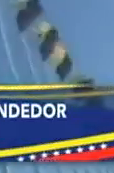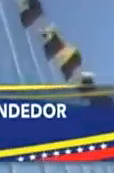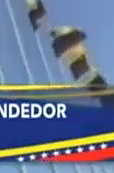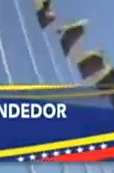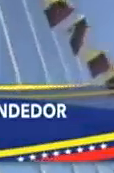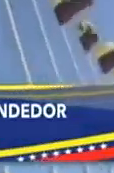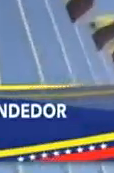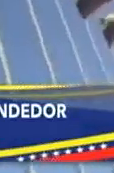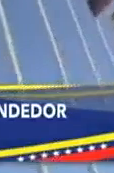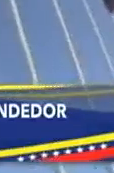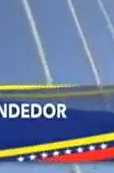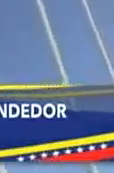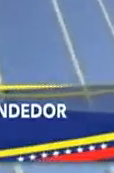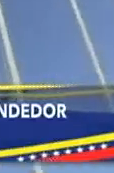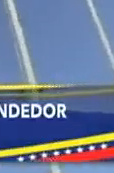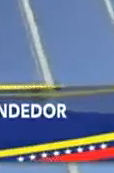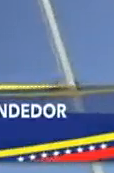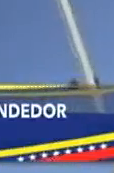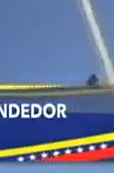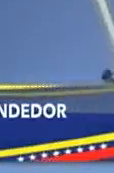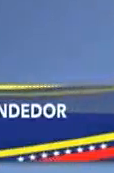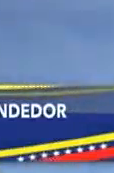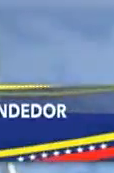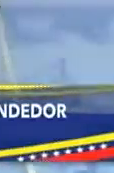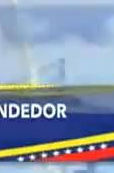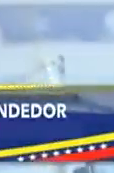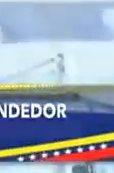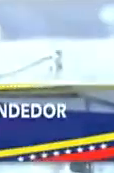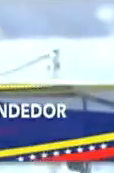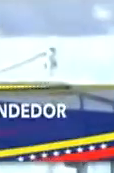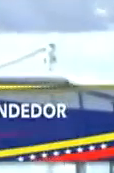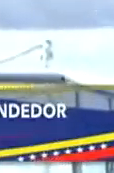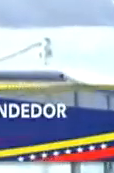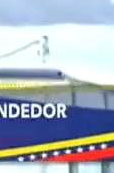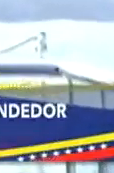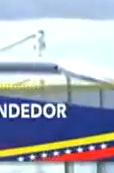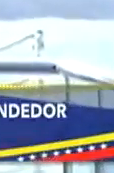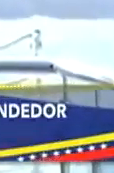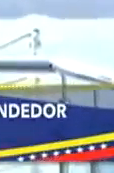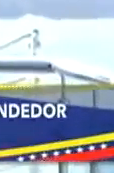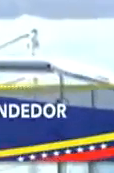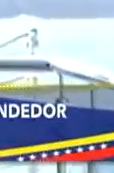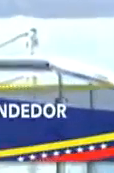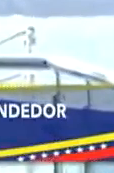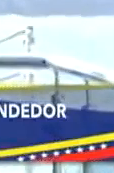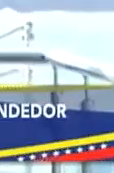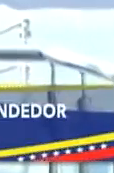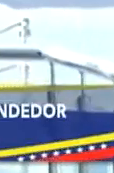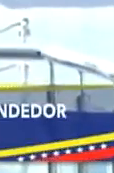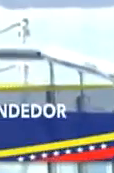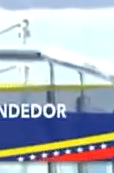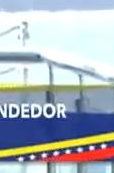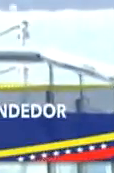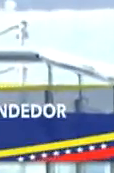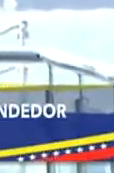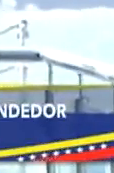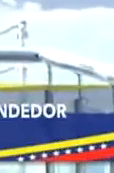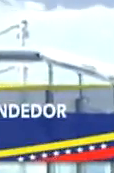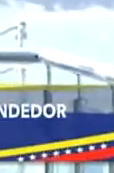Venezuela, Nicolás Maduro Moros, quien está haciendo acto de presencia en este hermoso lugar, en este